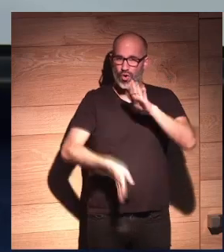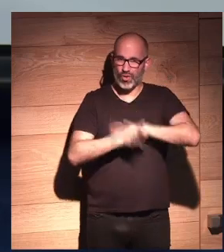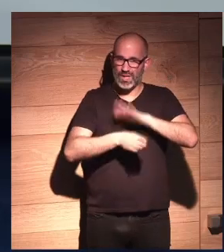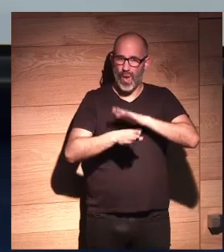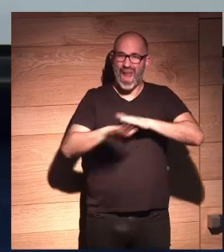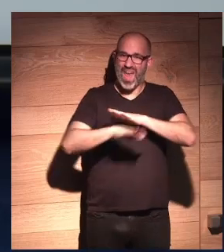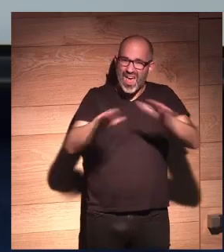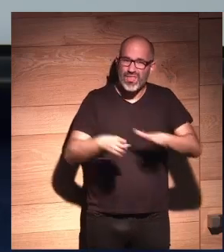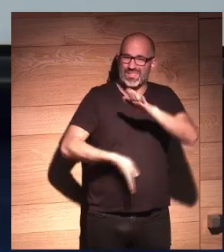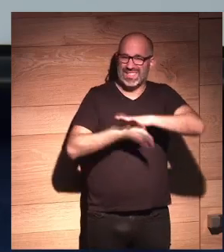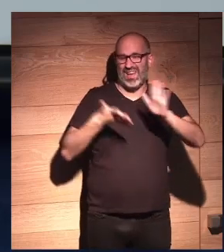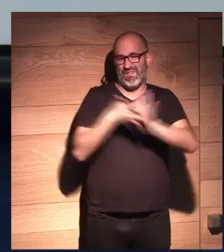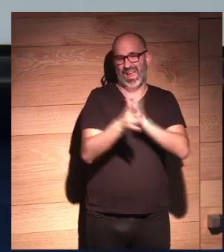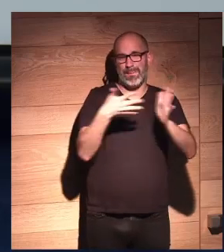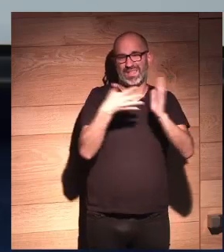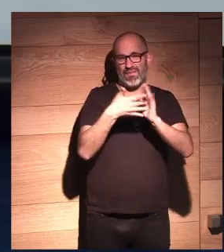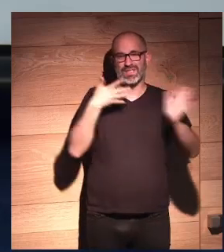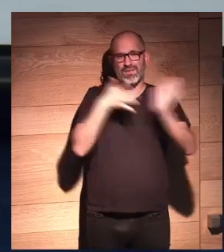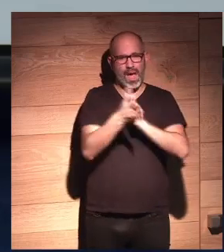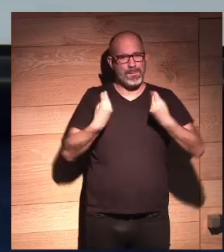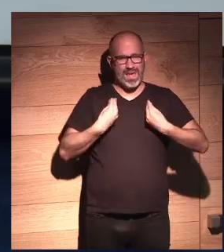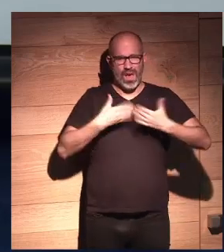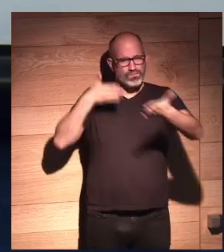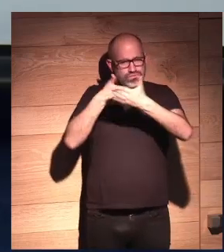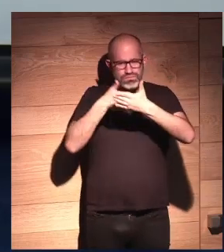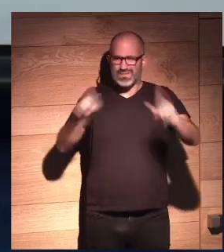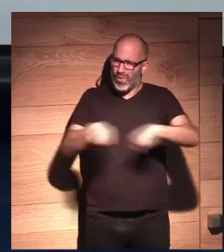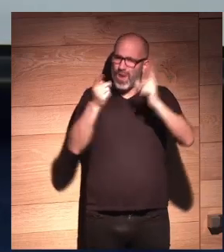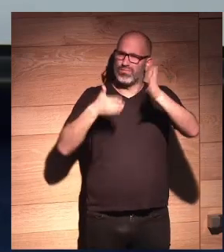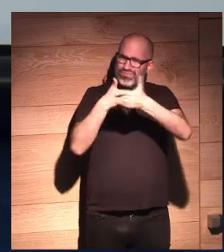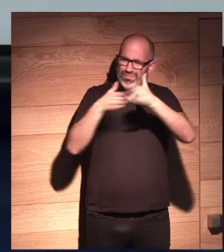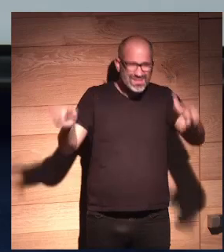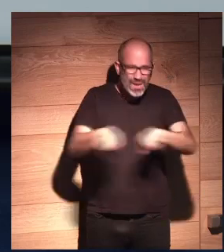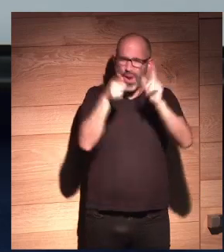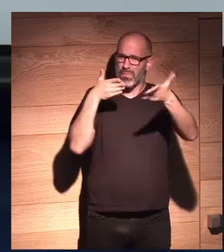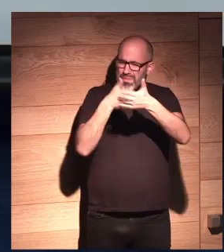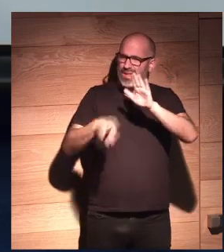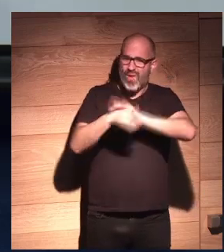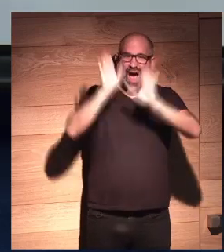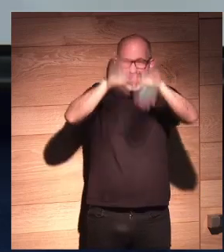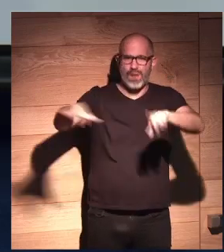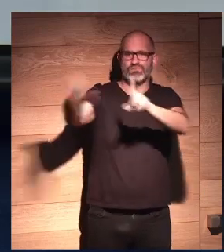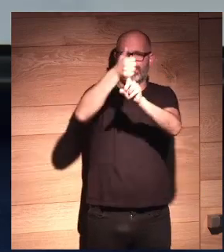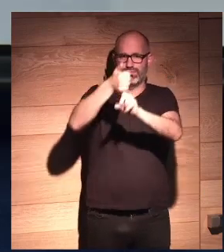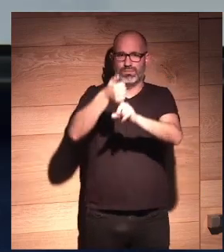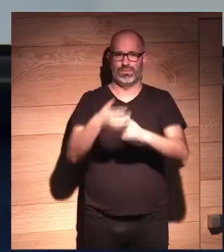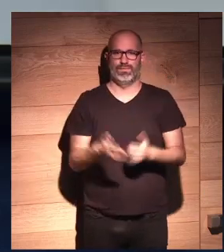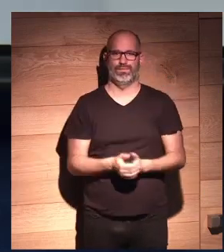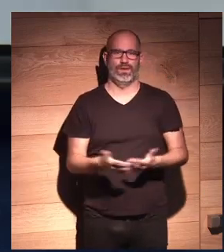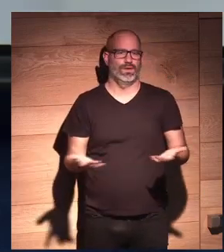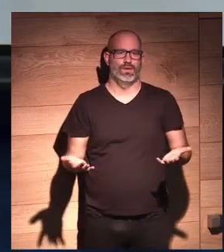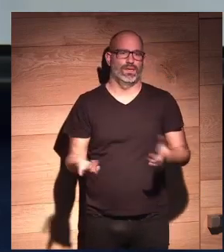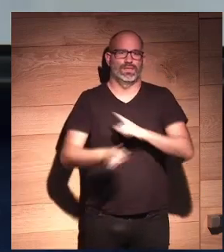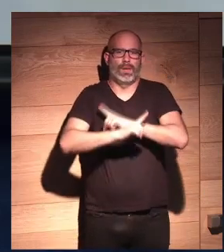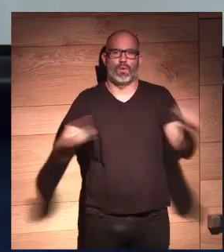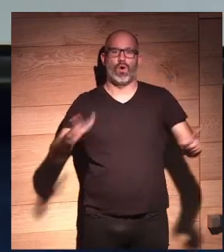al final se llega. Luego, cuando atraviesas las medusas y llegas, tampoco creáis que vas a llegar a, yo qué sé,